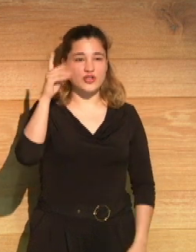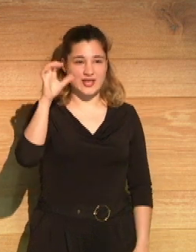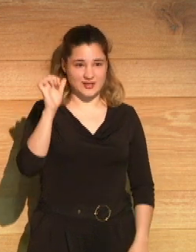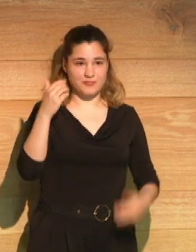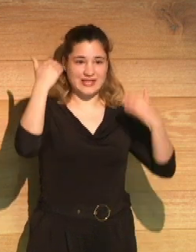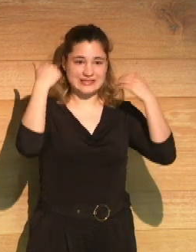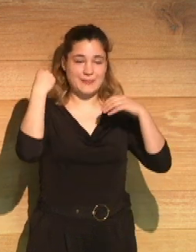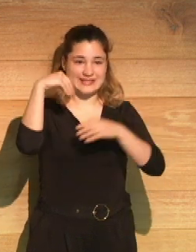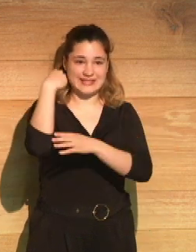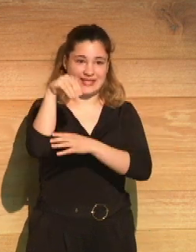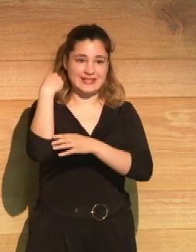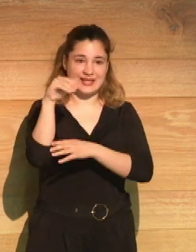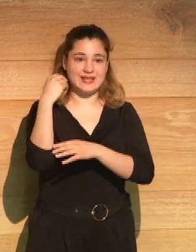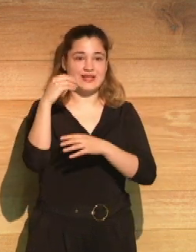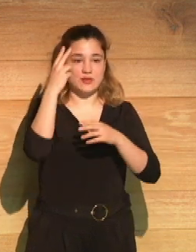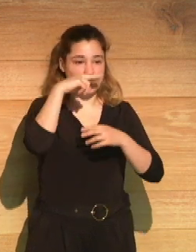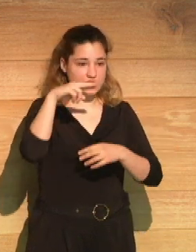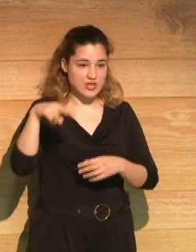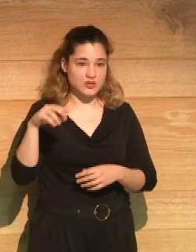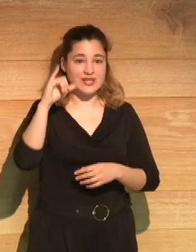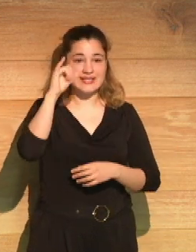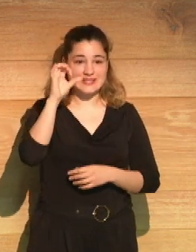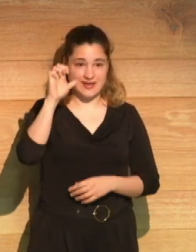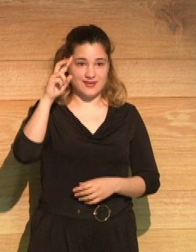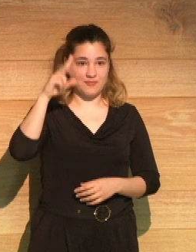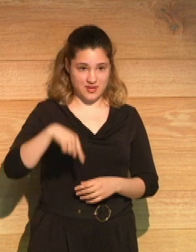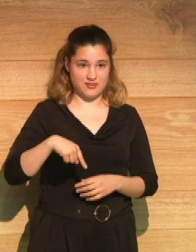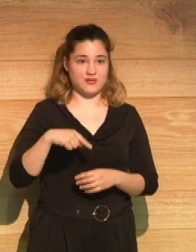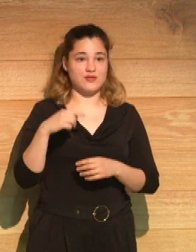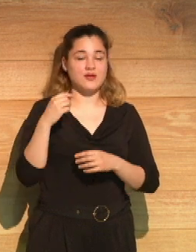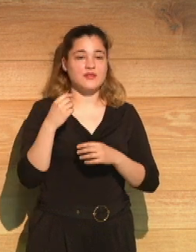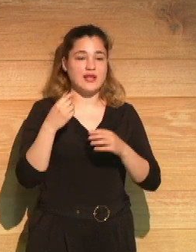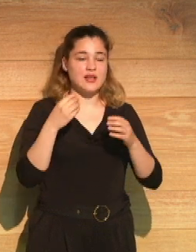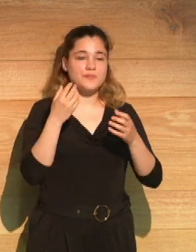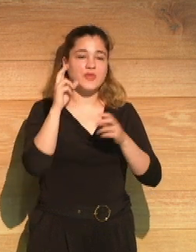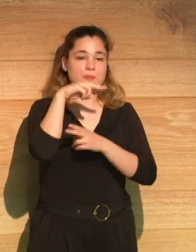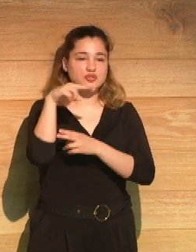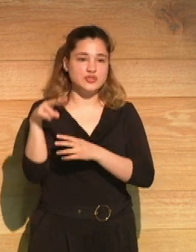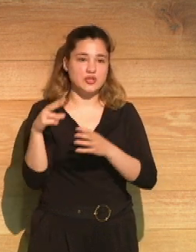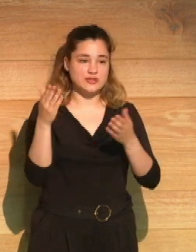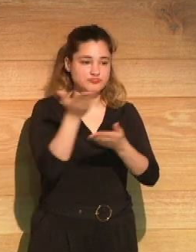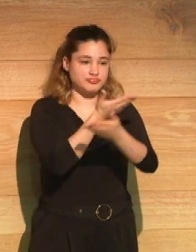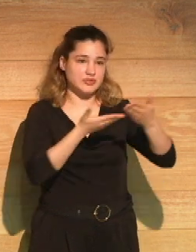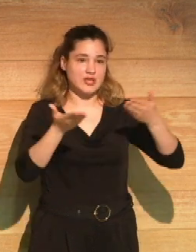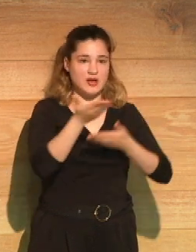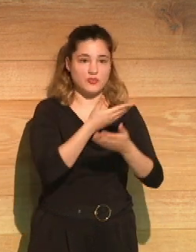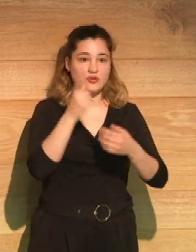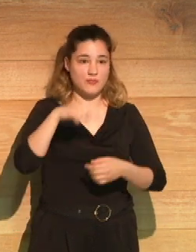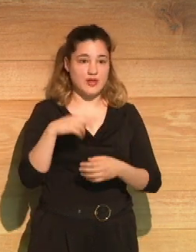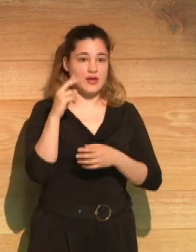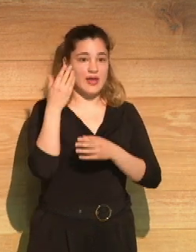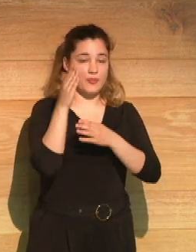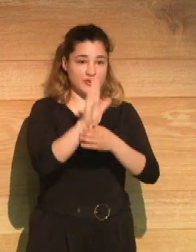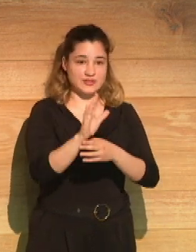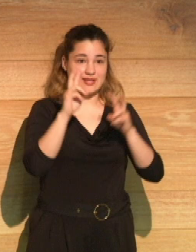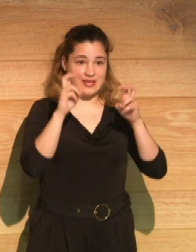de Museos, y del ICE, Comité Internacional para el Intercambio de Exposiciones, y su ponencia sobre el impacto